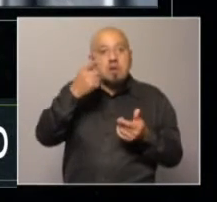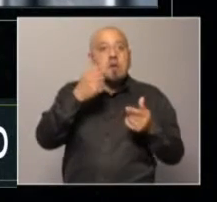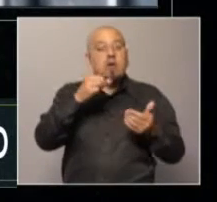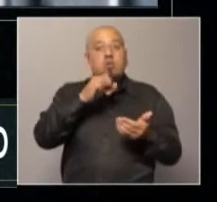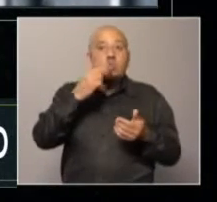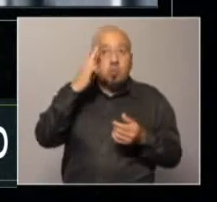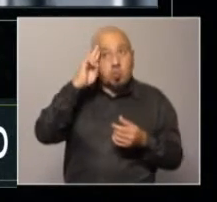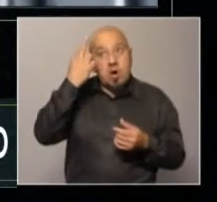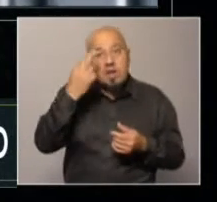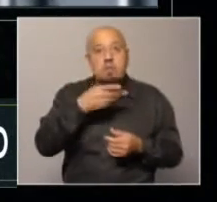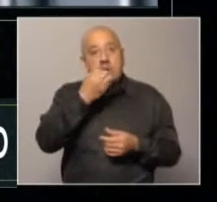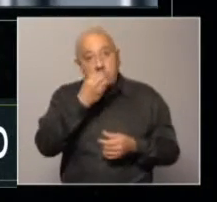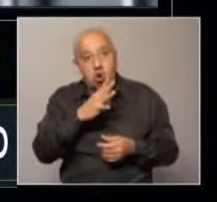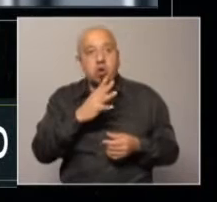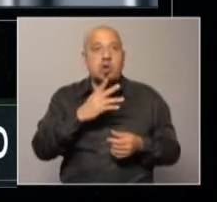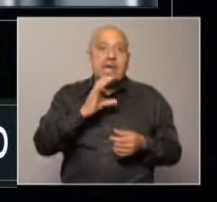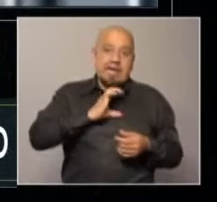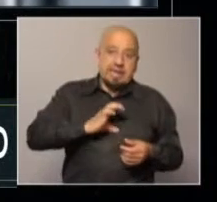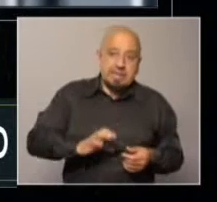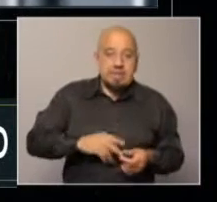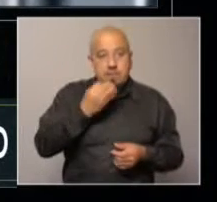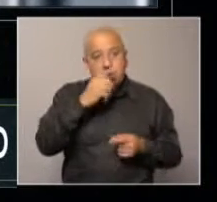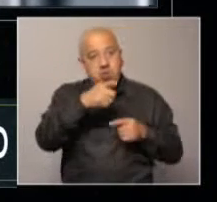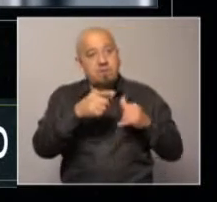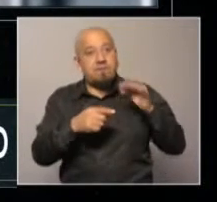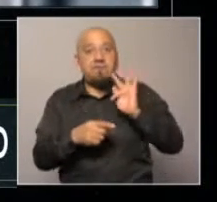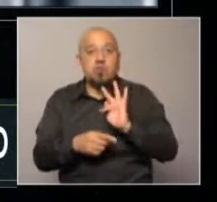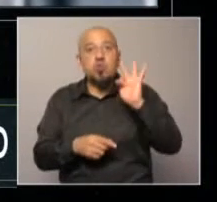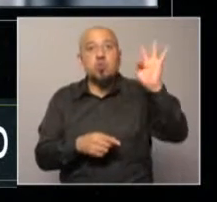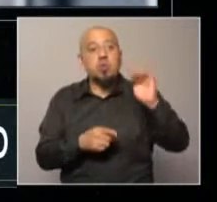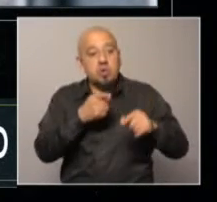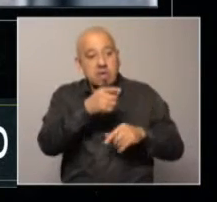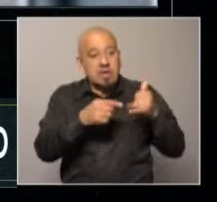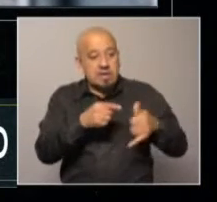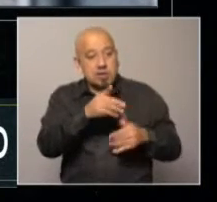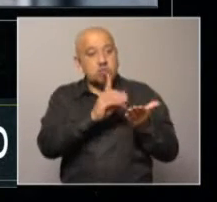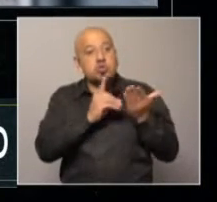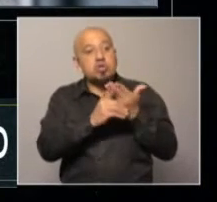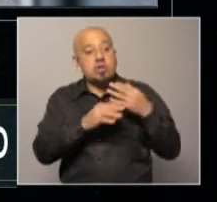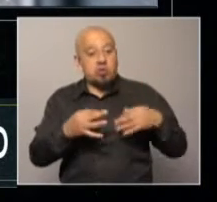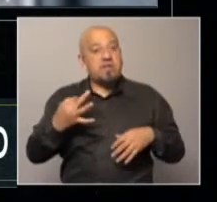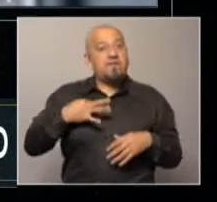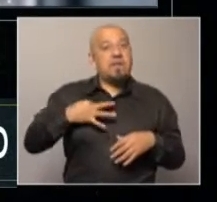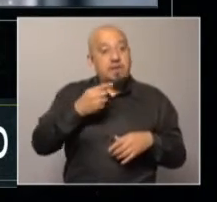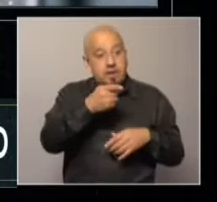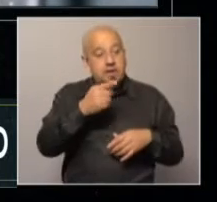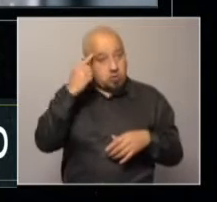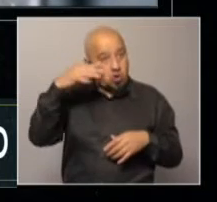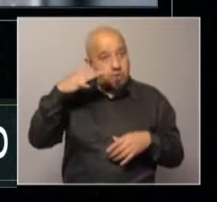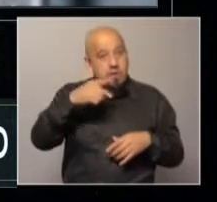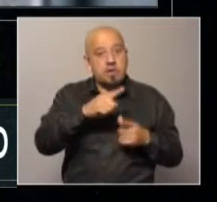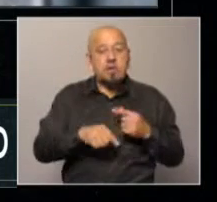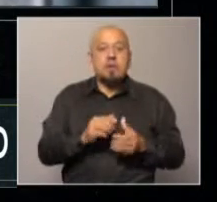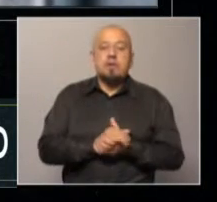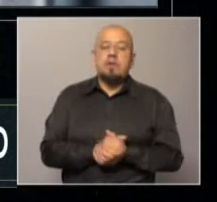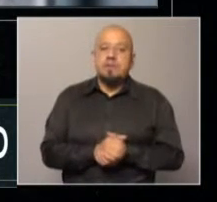mejor, nos permitiría pensar en el futuro de esos adolescentes, en que desarrollen sus proyectos de vida de esos adolescentes, ¿no? Un poco por